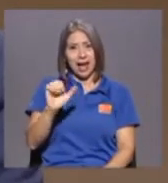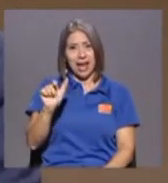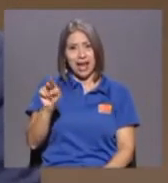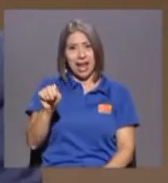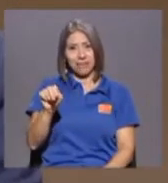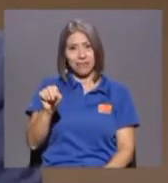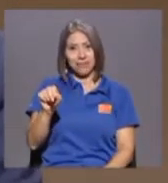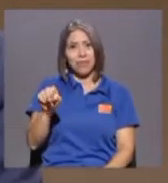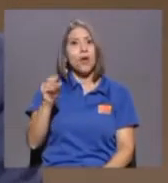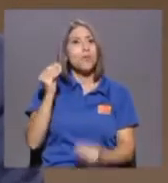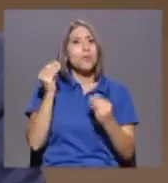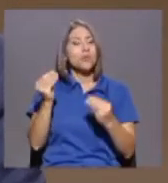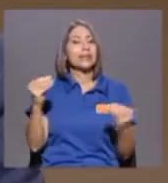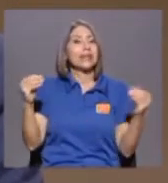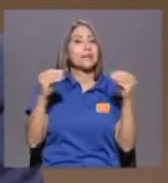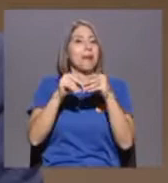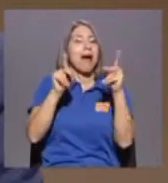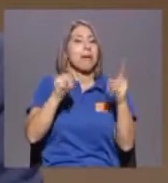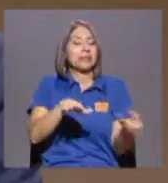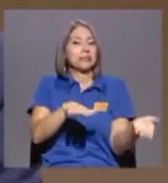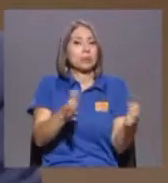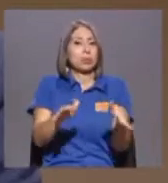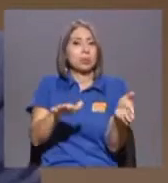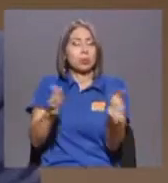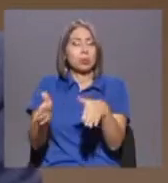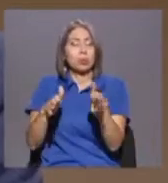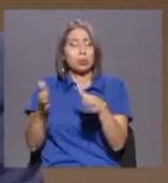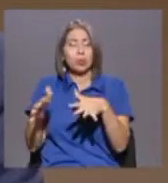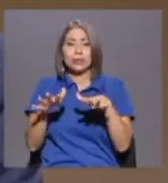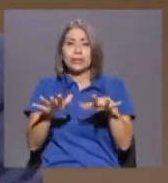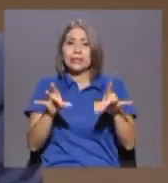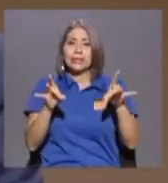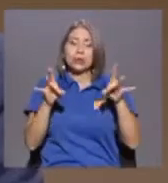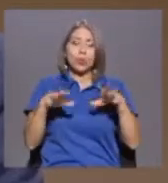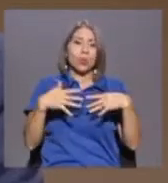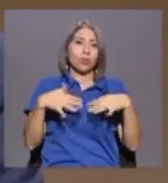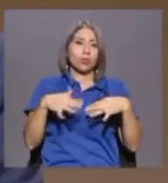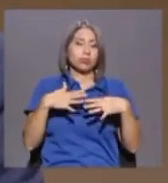en que hubo muchos más muertos y fue una masacre mucho mayor.